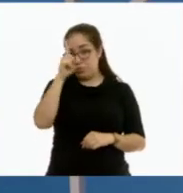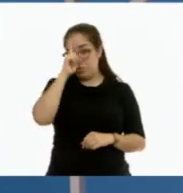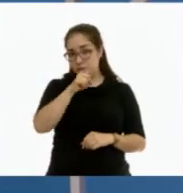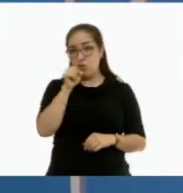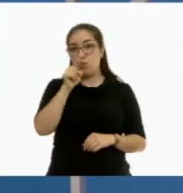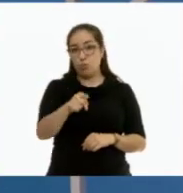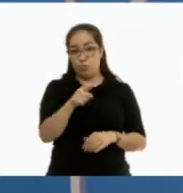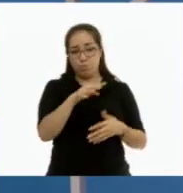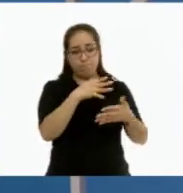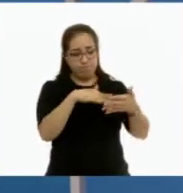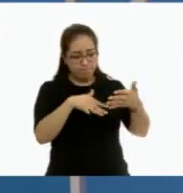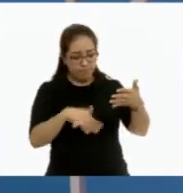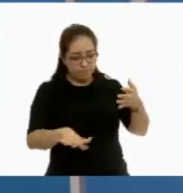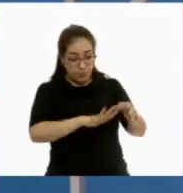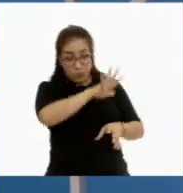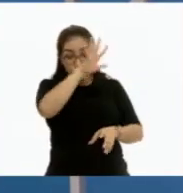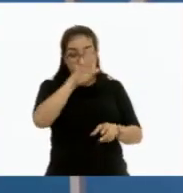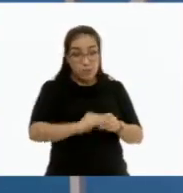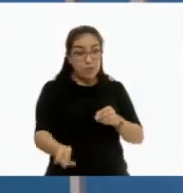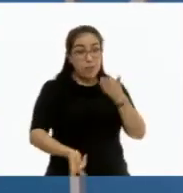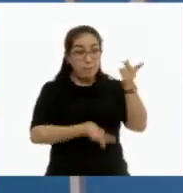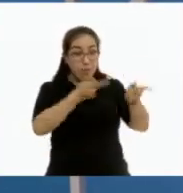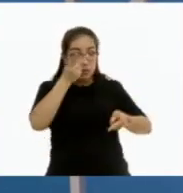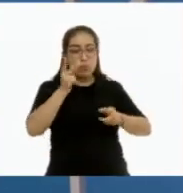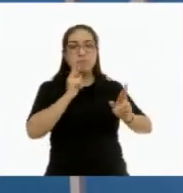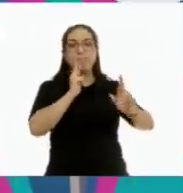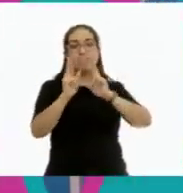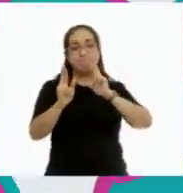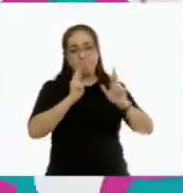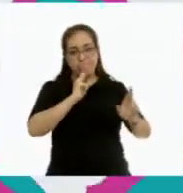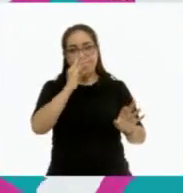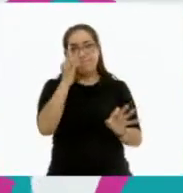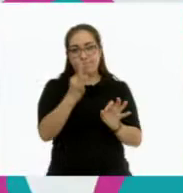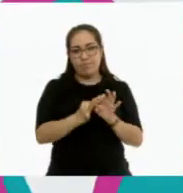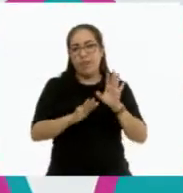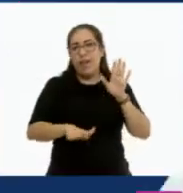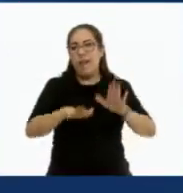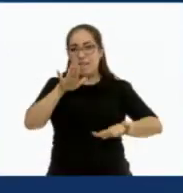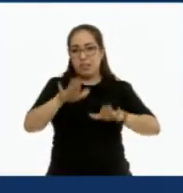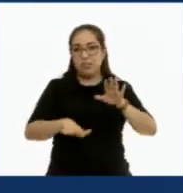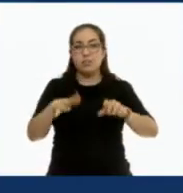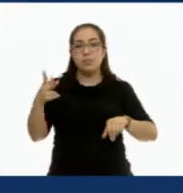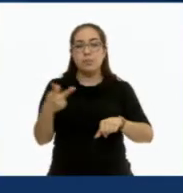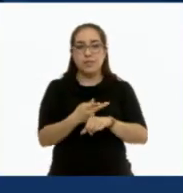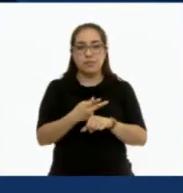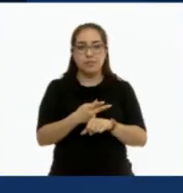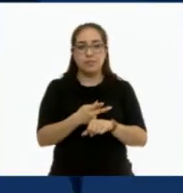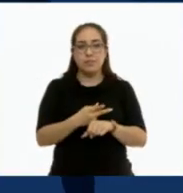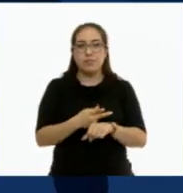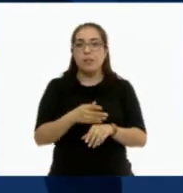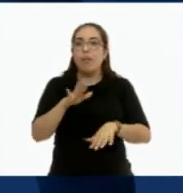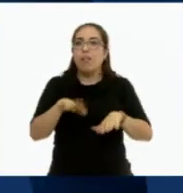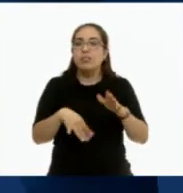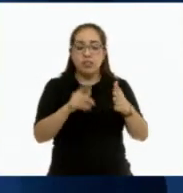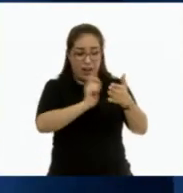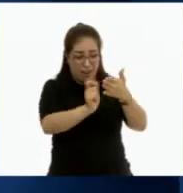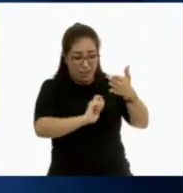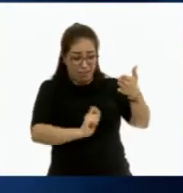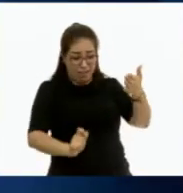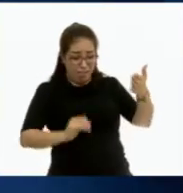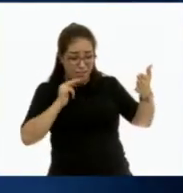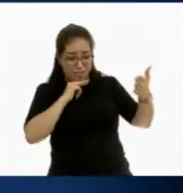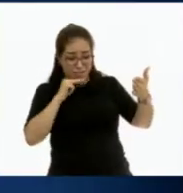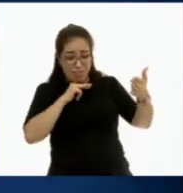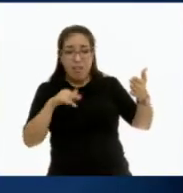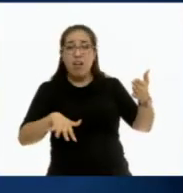haber respondido el total de las preguntas. De repente nos ha pasado que a veces hasta el nombre se les olvida colocar en